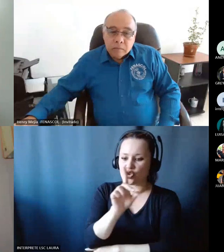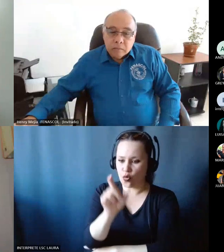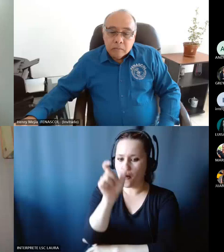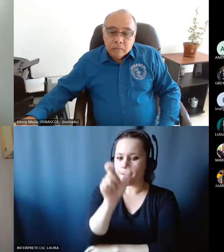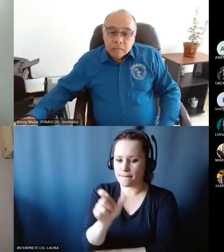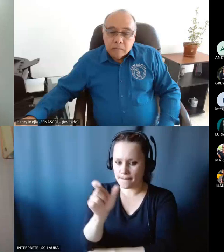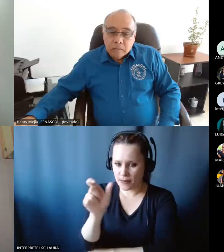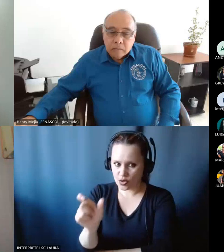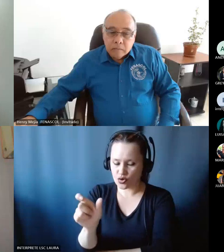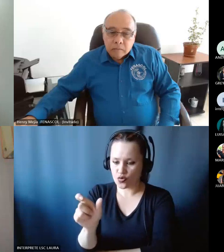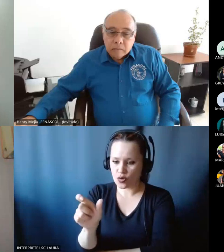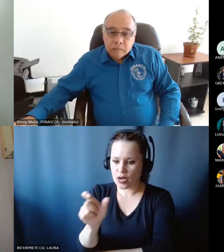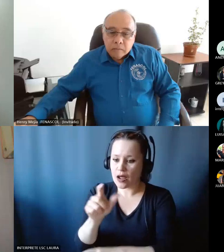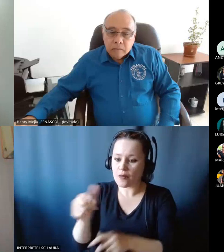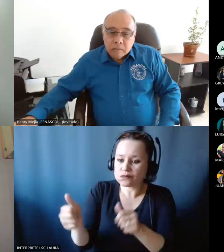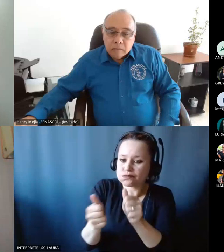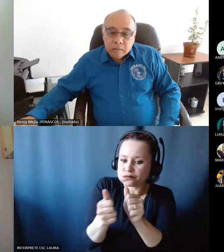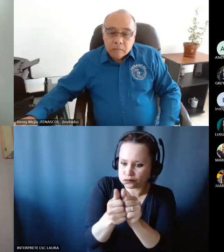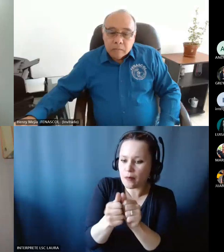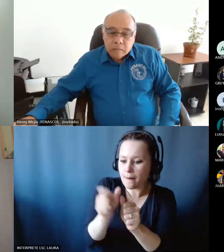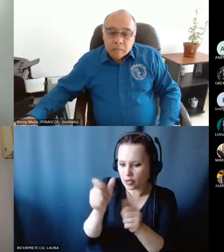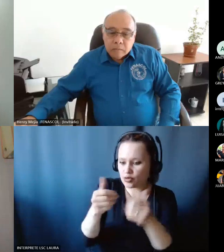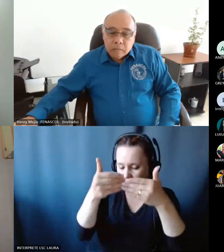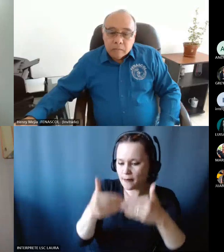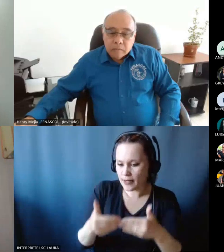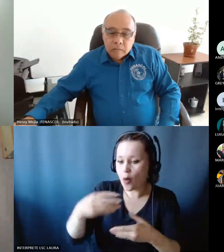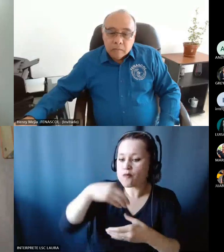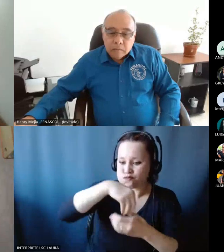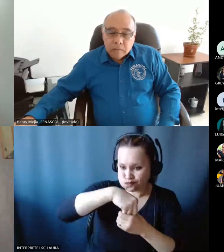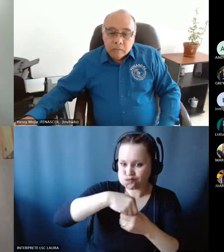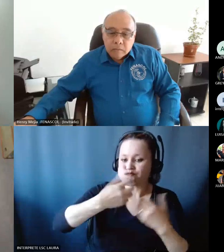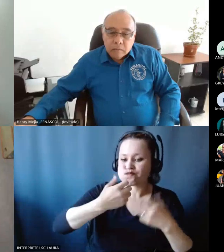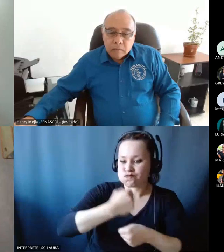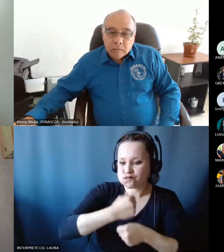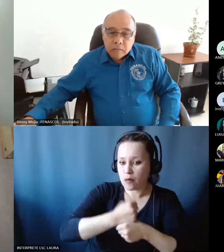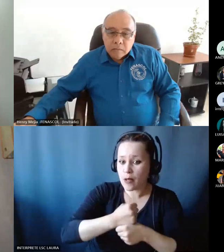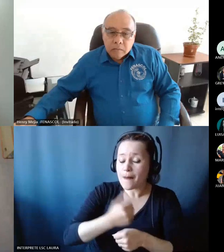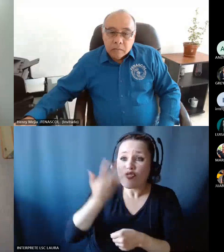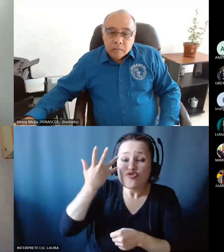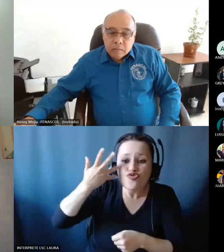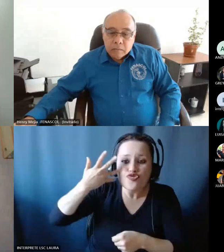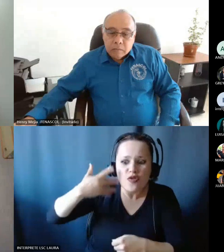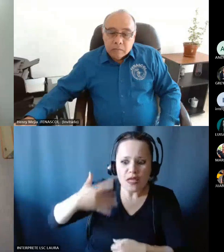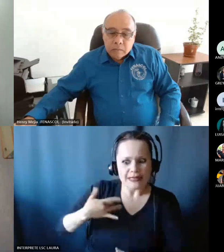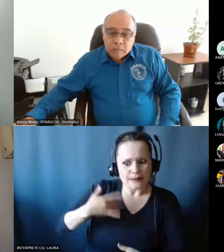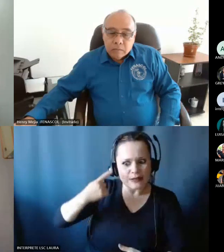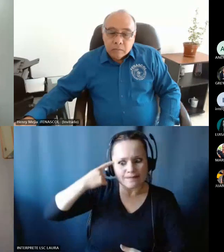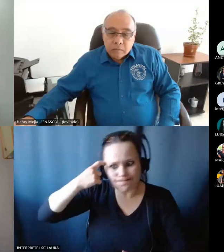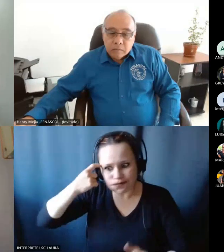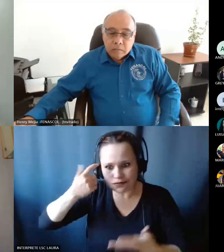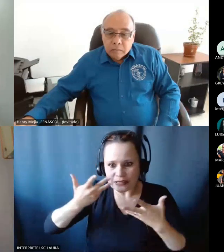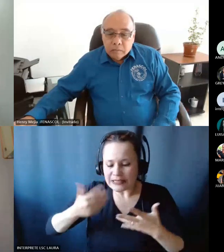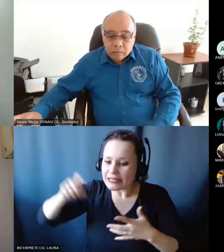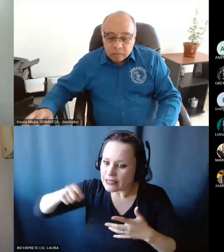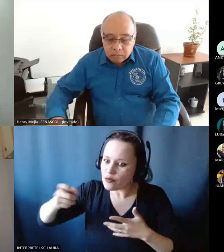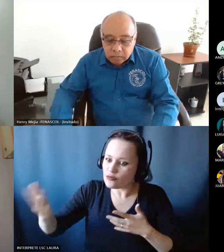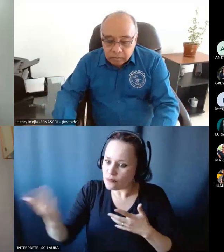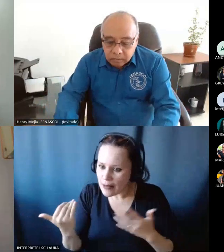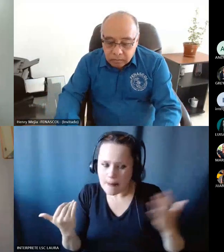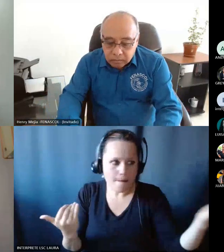eh colaboradores con discapacidad y todos los días se vuelve un reto Porque queremos que sean muchos más que se